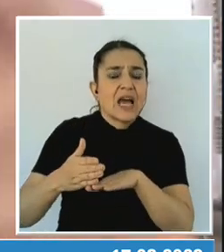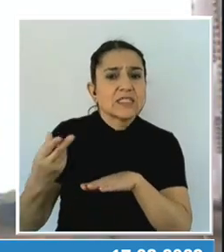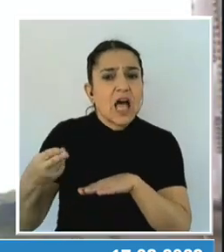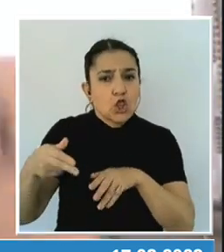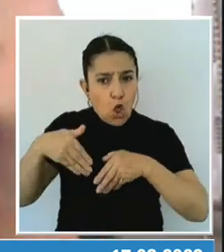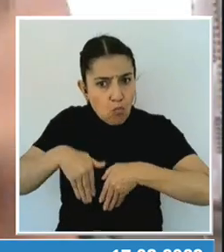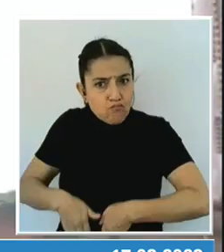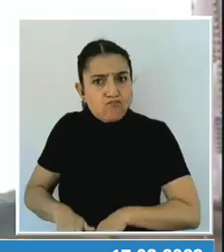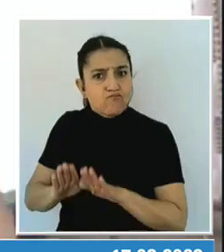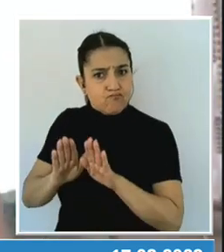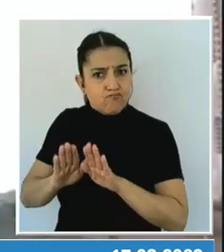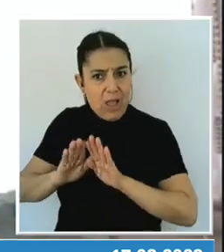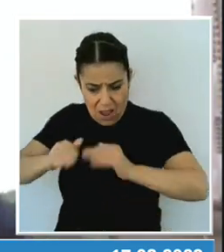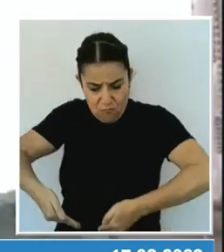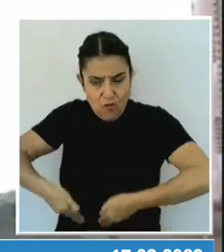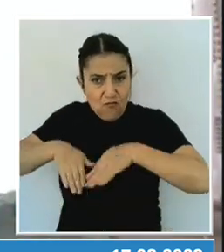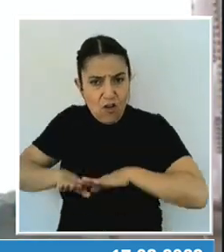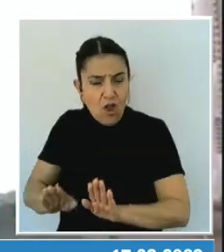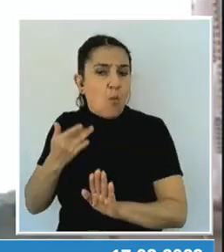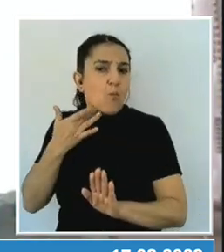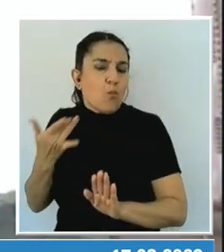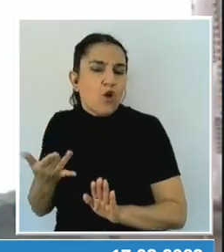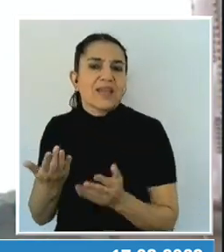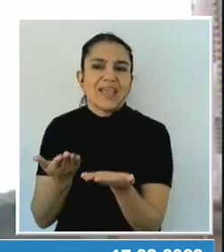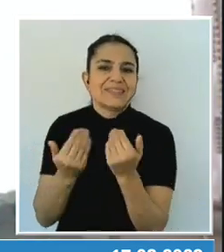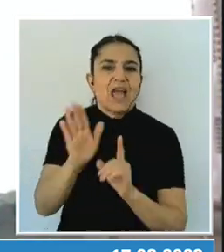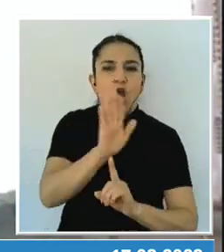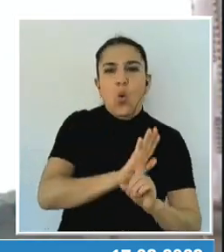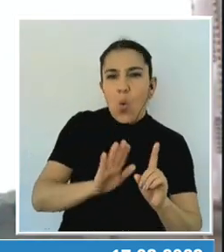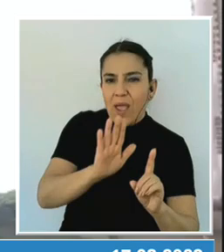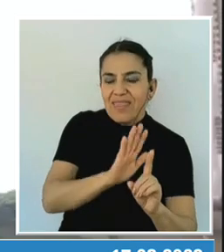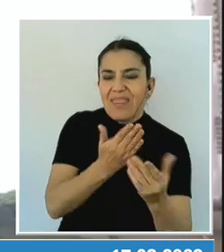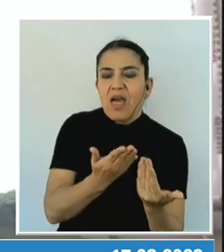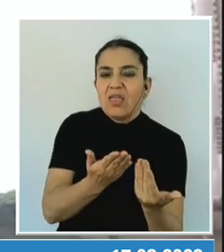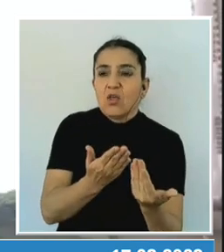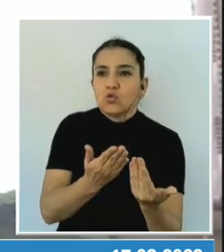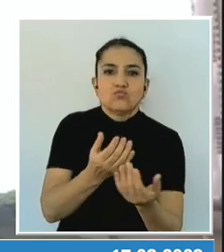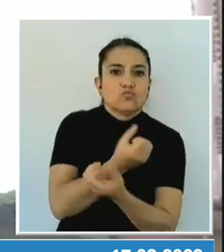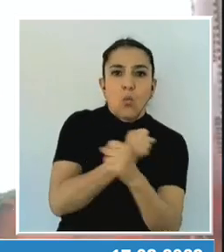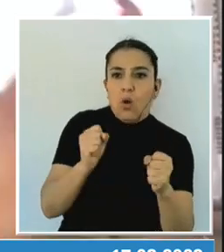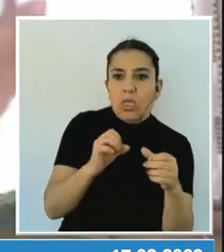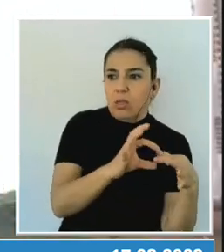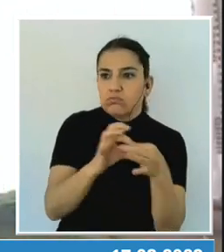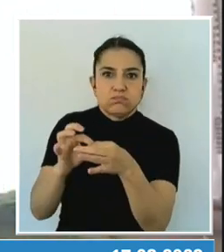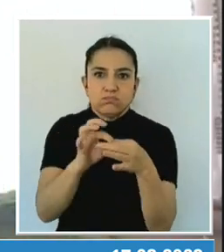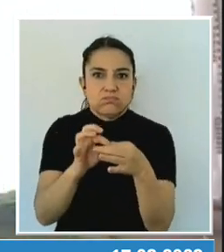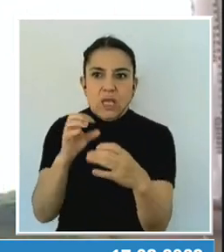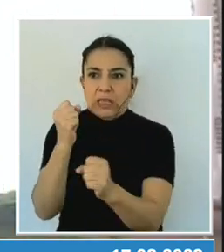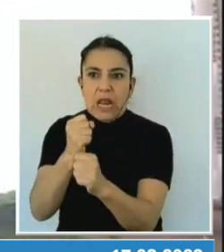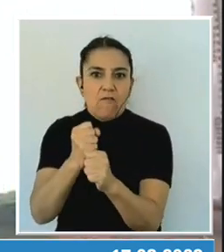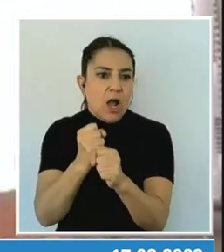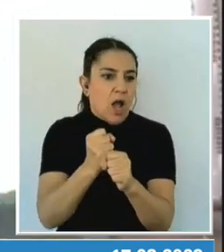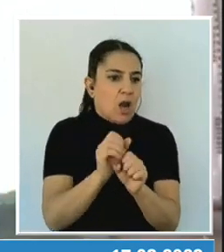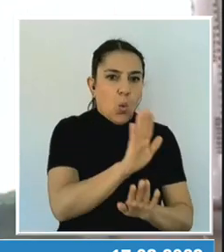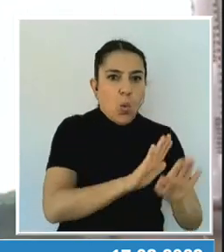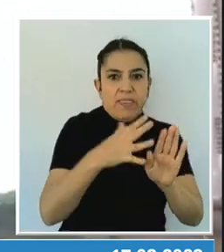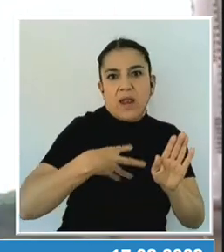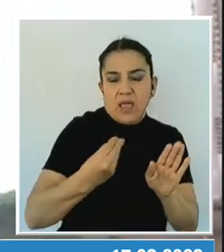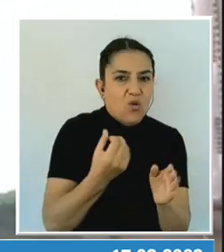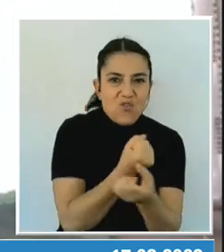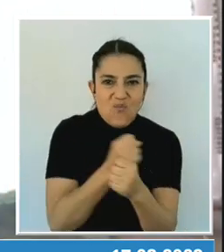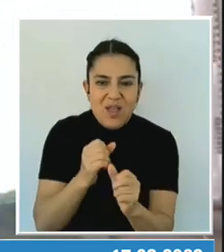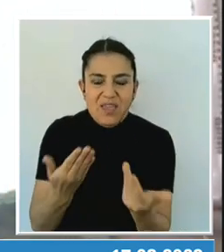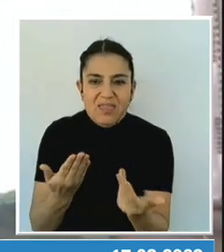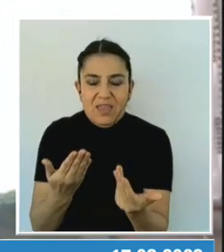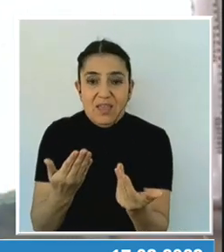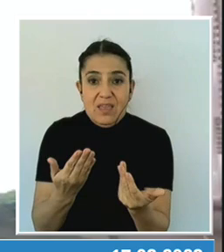de cuidado son necesidades en muchos casos incompatibles cuando se incorporan al medio laboral. Queremos, eso lo sabemos,